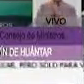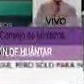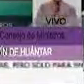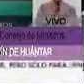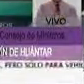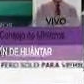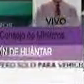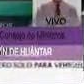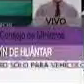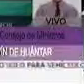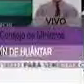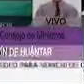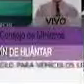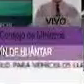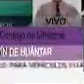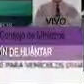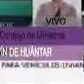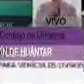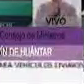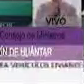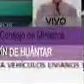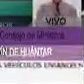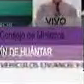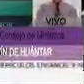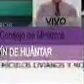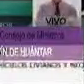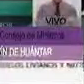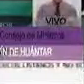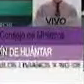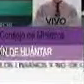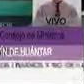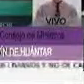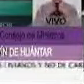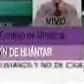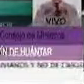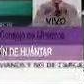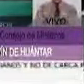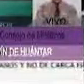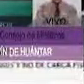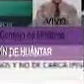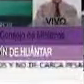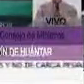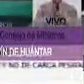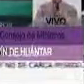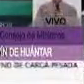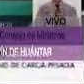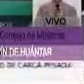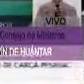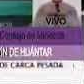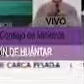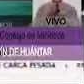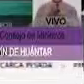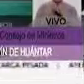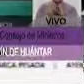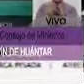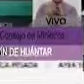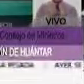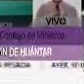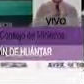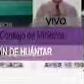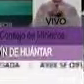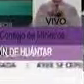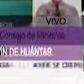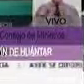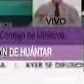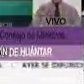presidente del Poder Judicial, quien fue el que convoca, era justamente recibir información y que